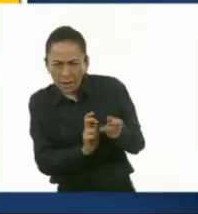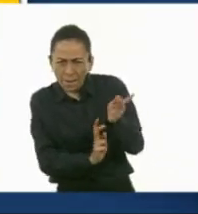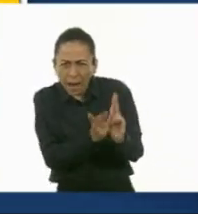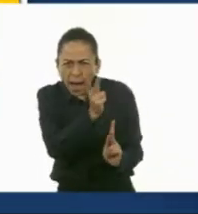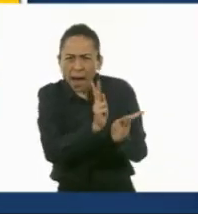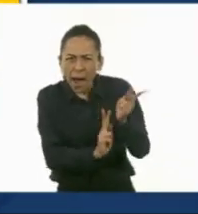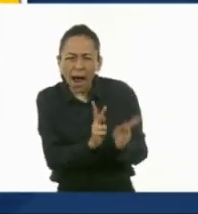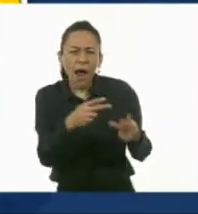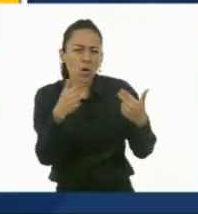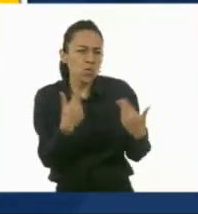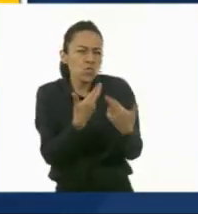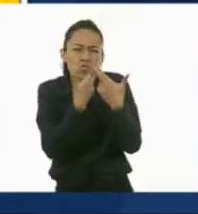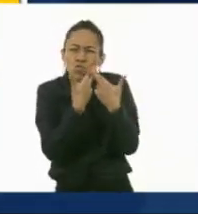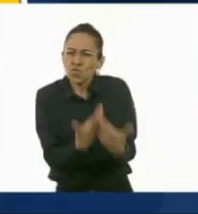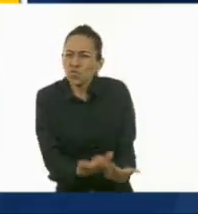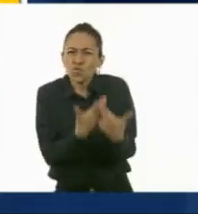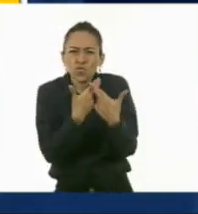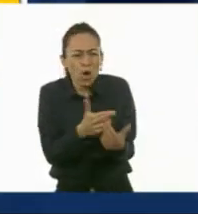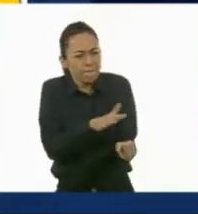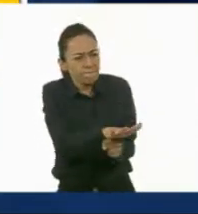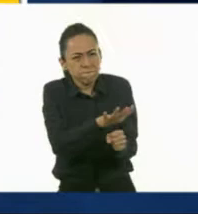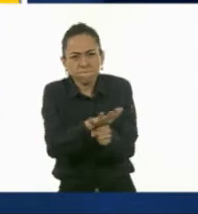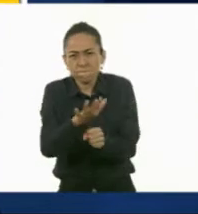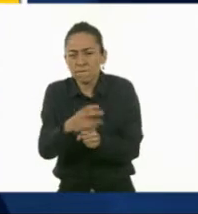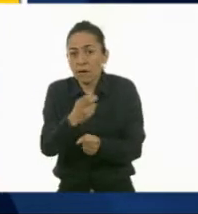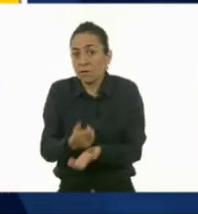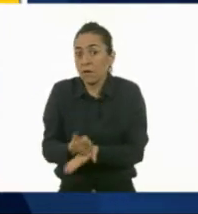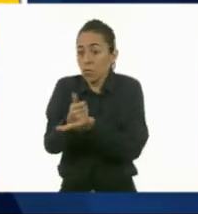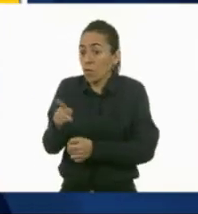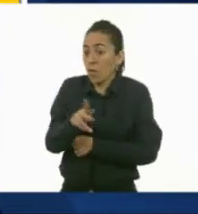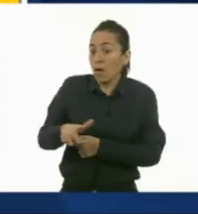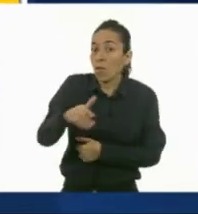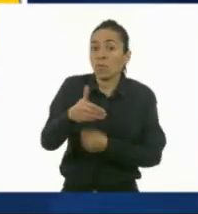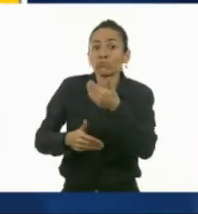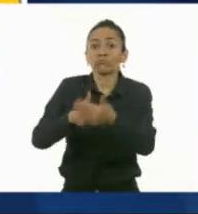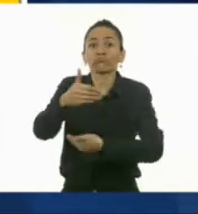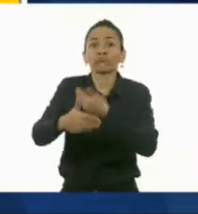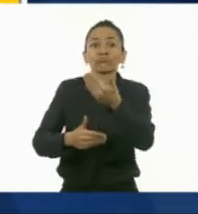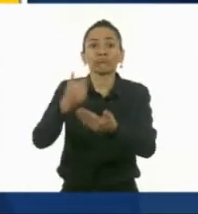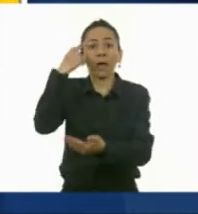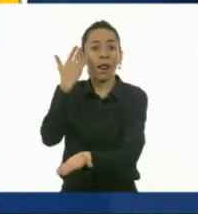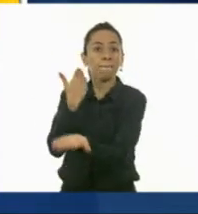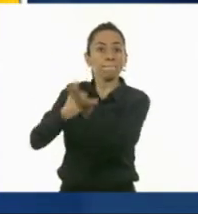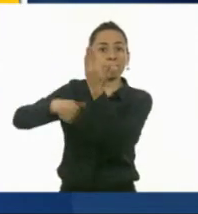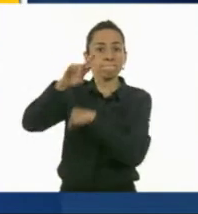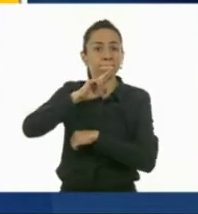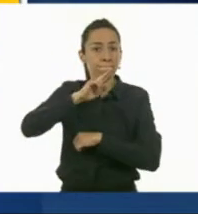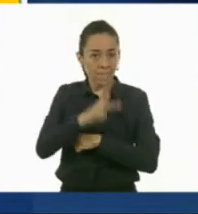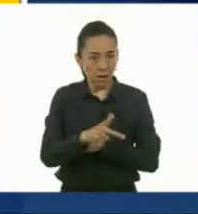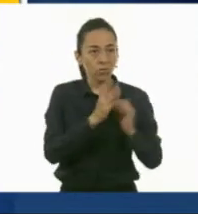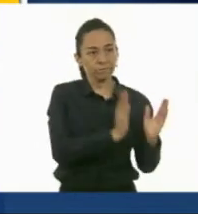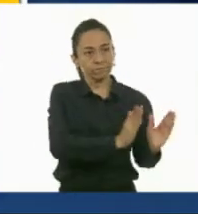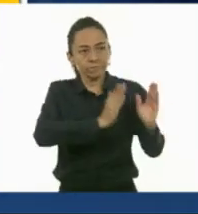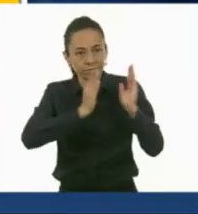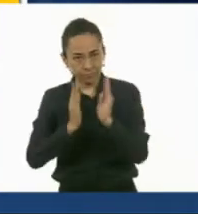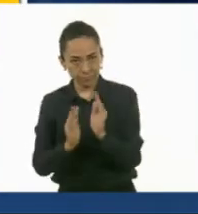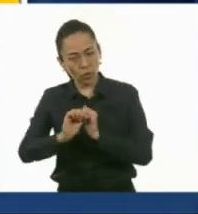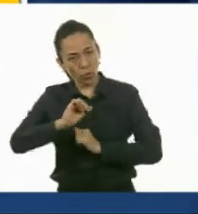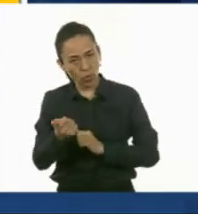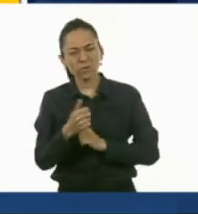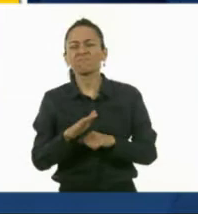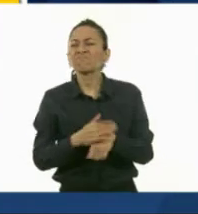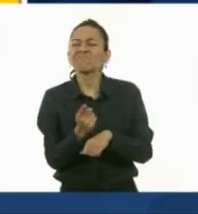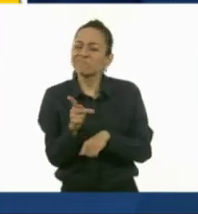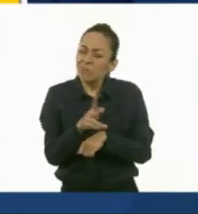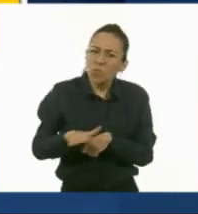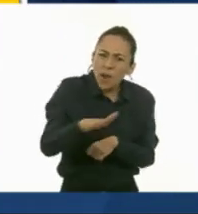permitirá el desarrollo de los pueblos. La siguiente pregunta dice, ¿por qué las poblaciones, las ciudades e